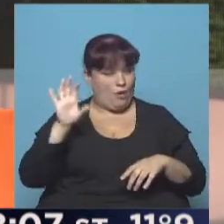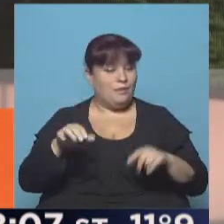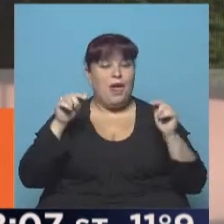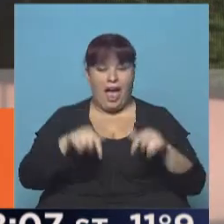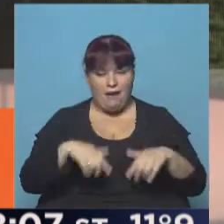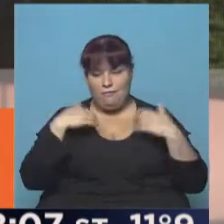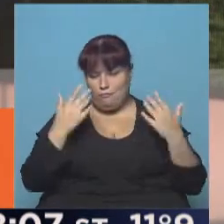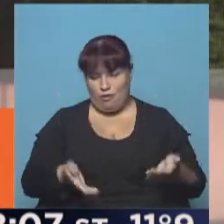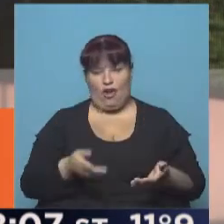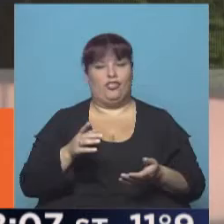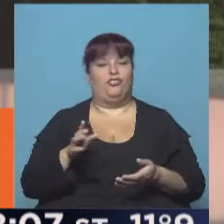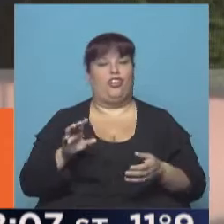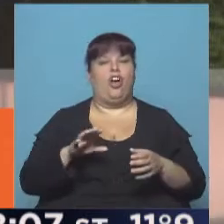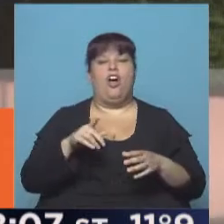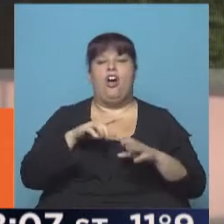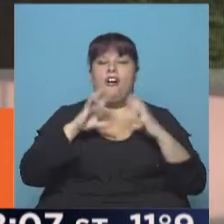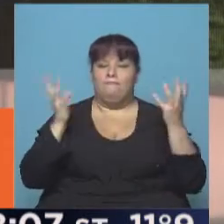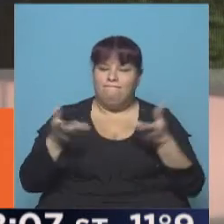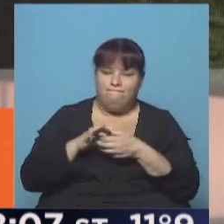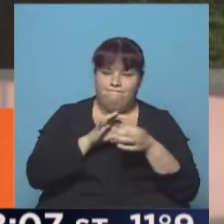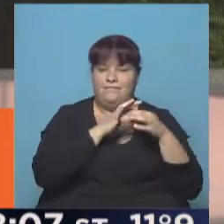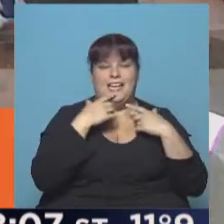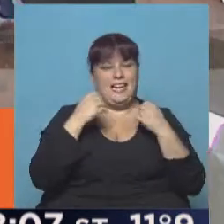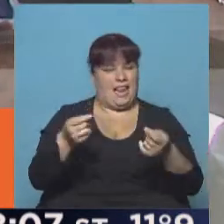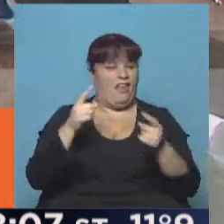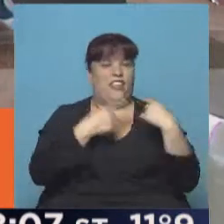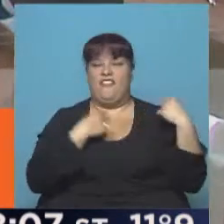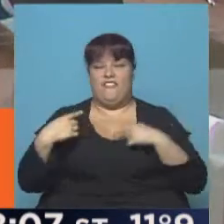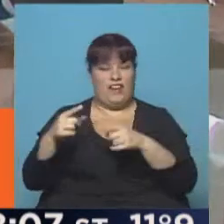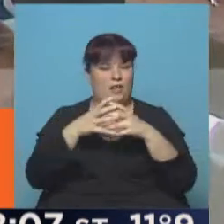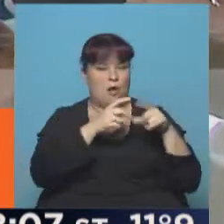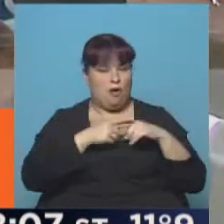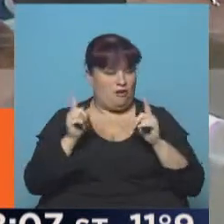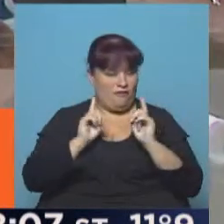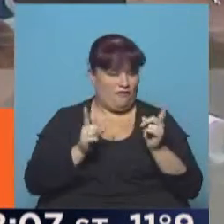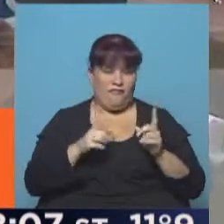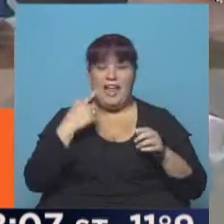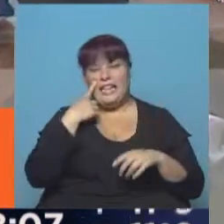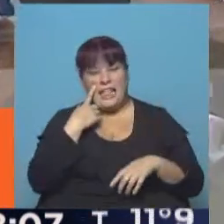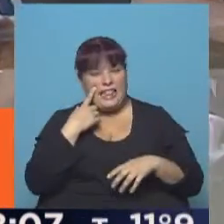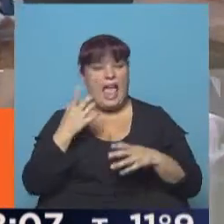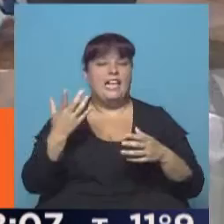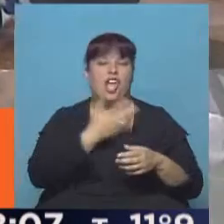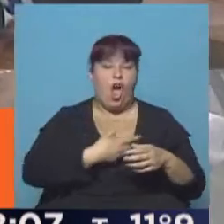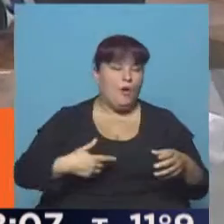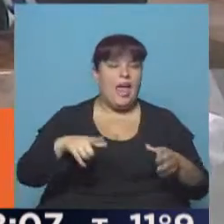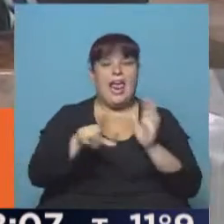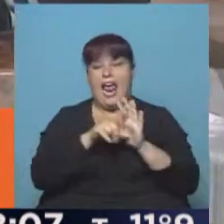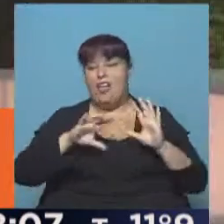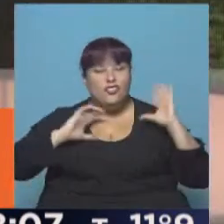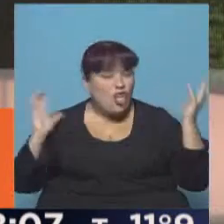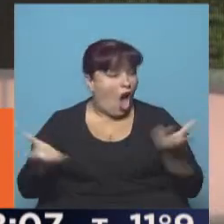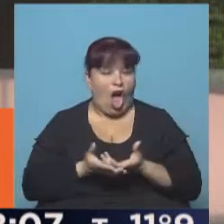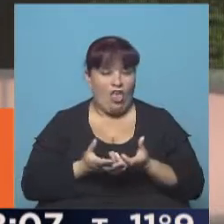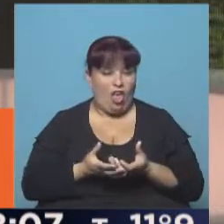por eso hay toda una unidad en el reclamo, ¿no? Claro. No hay diferencia entre partidos políticos, intendentes, funcionarios, legisladores,